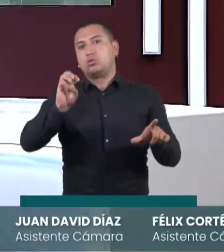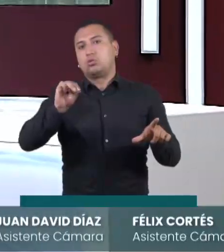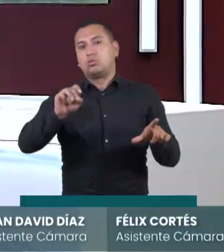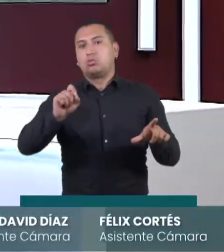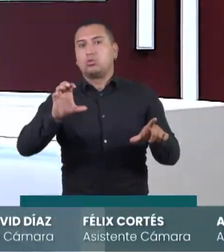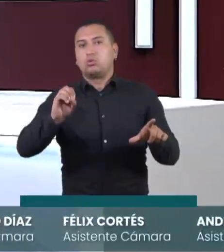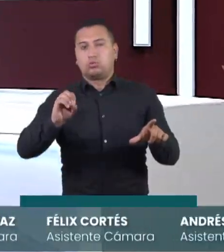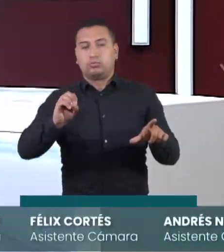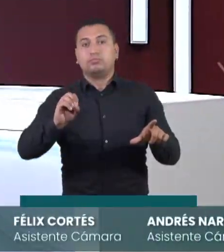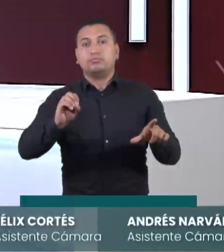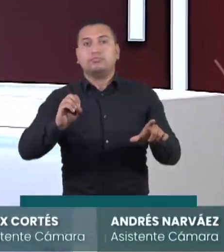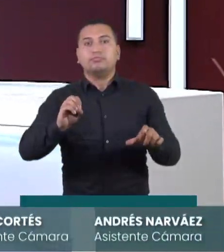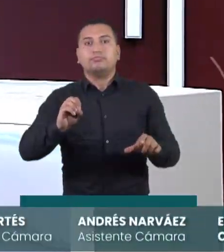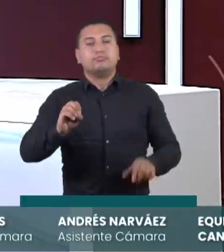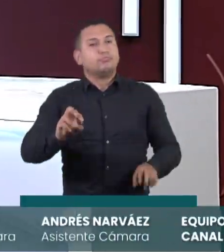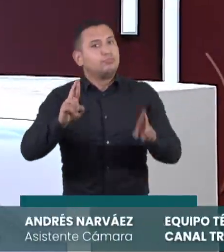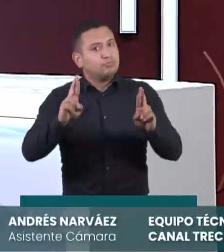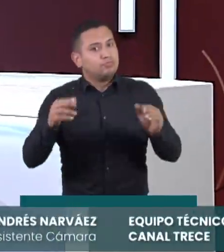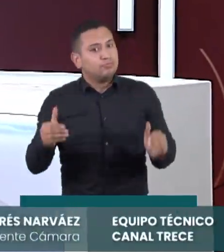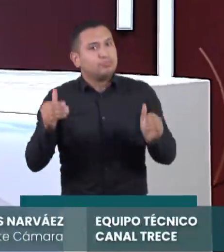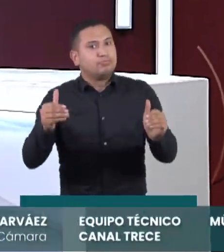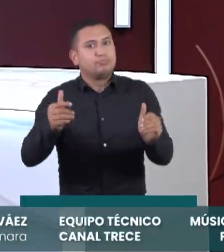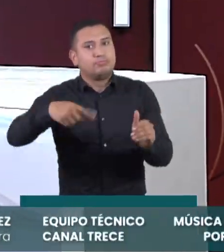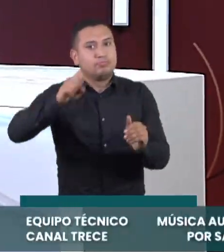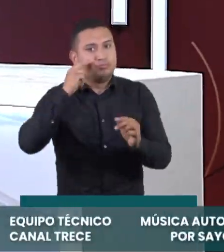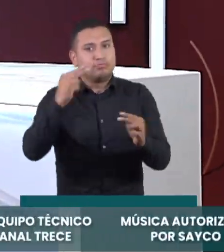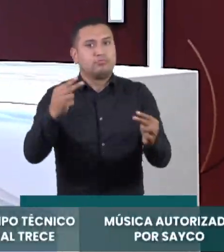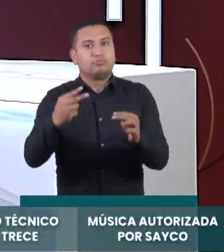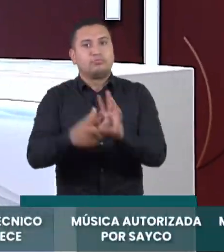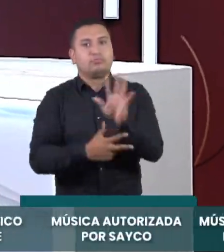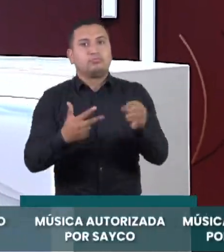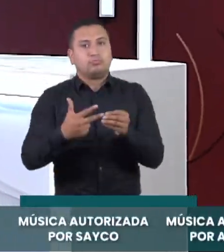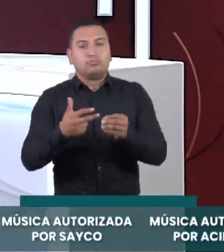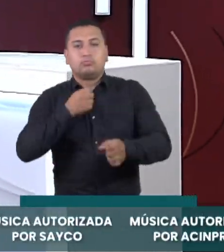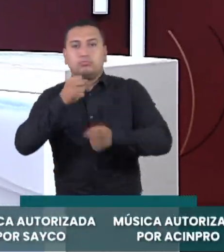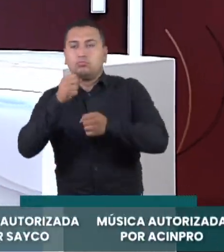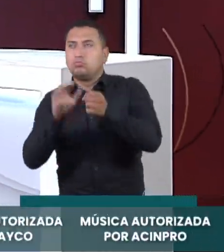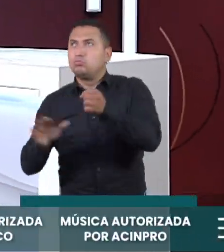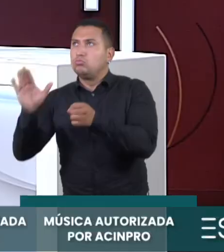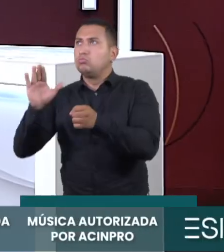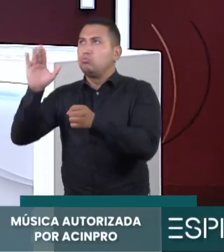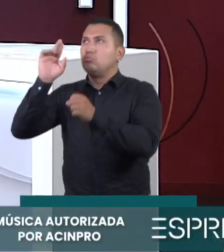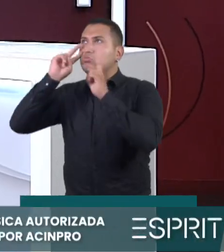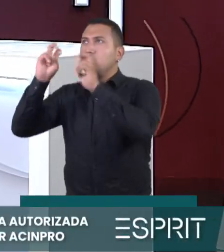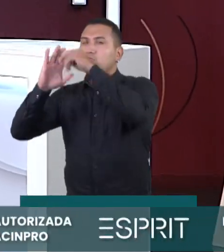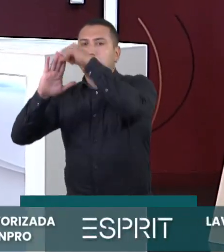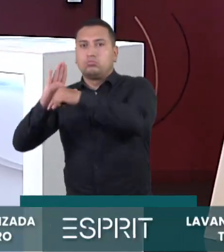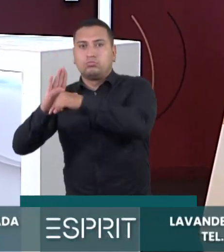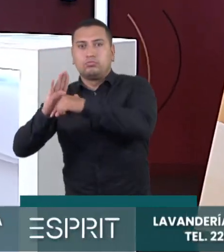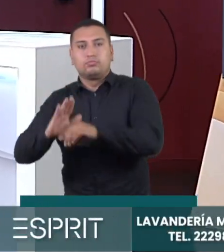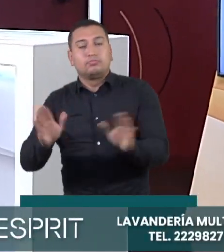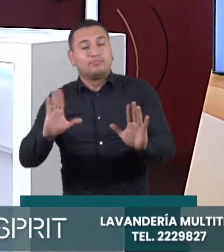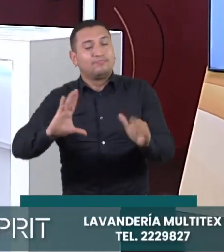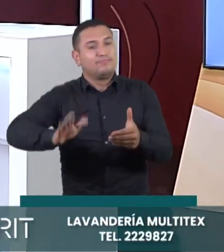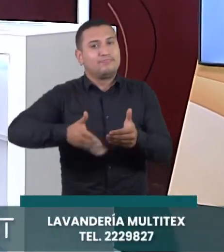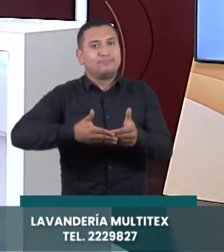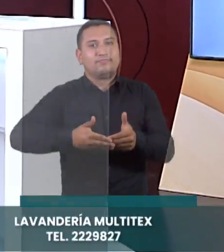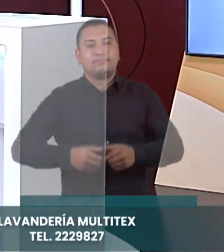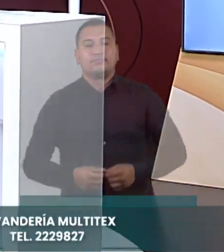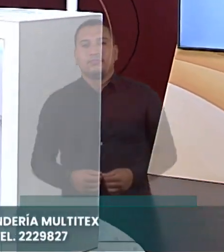.com.com Los esperamos en una nueva emisión de Enlace 13, Periodismo Profundidad en Nuestras Regiones. Hasta pronto.